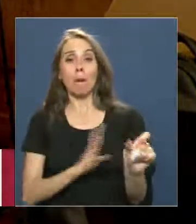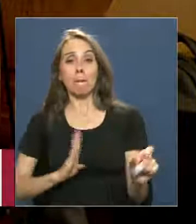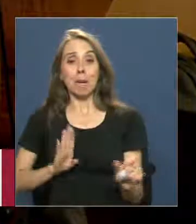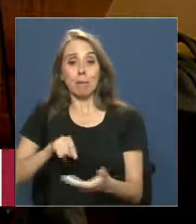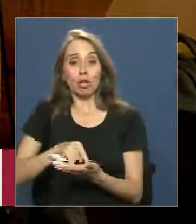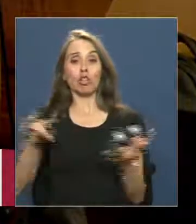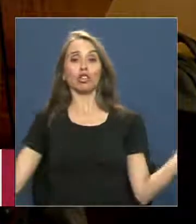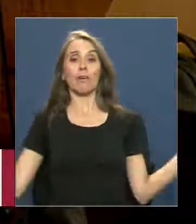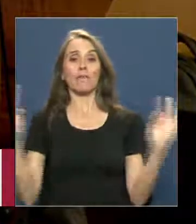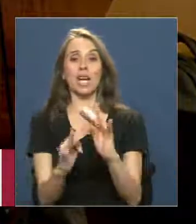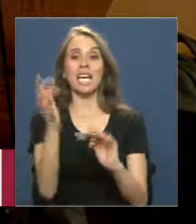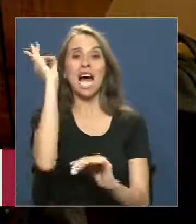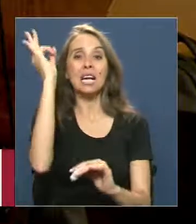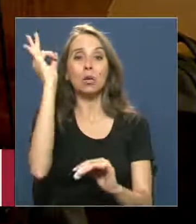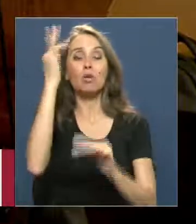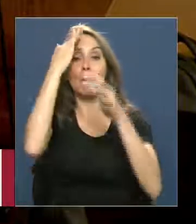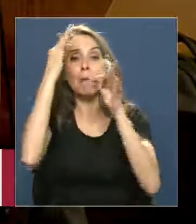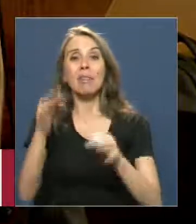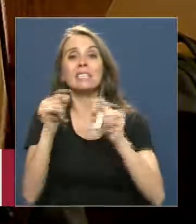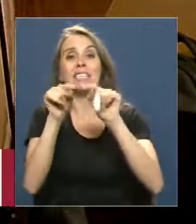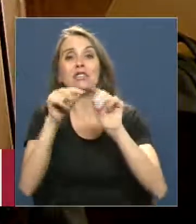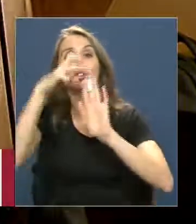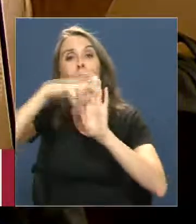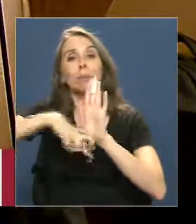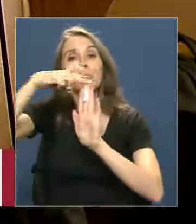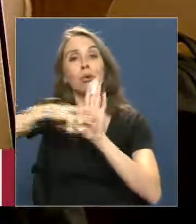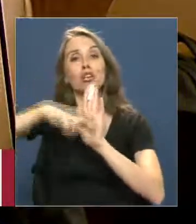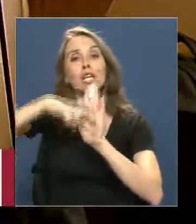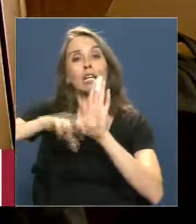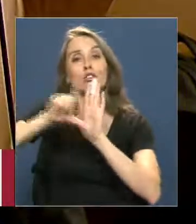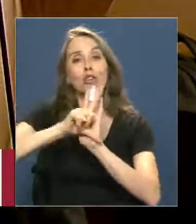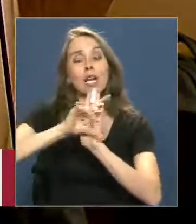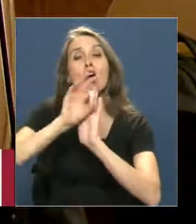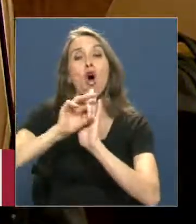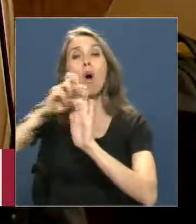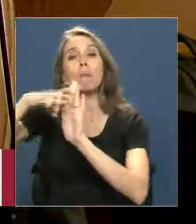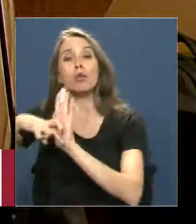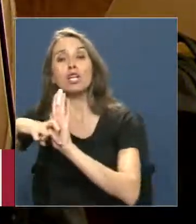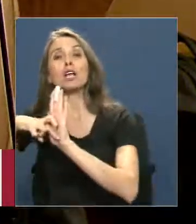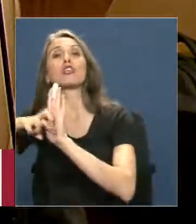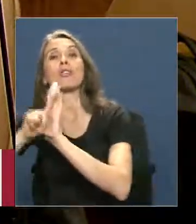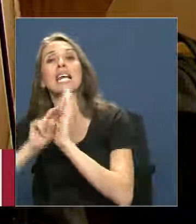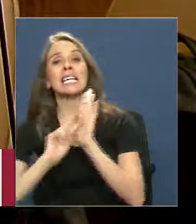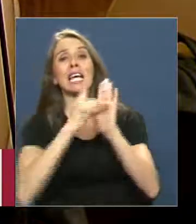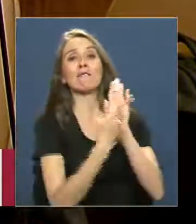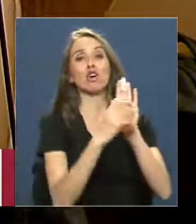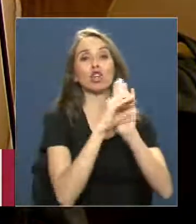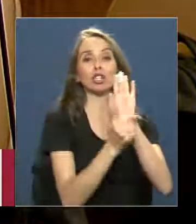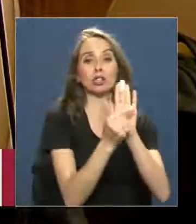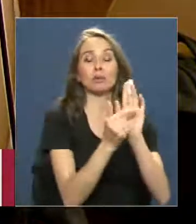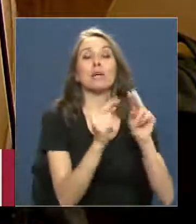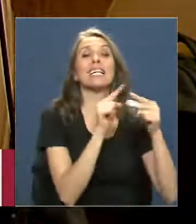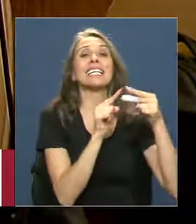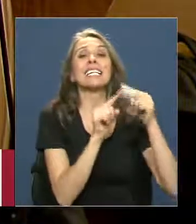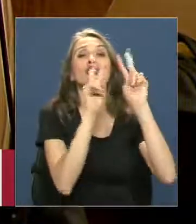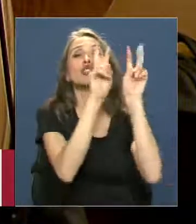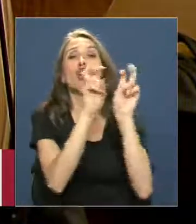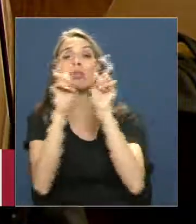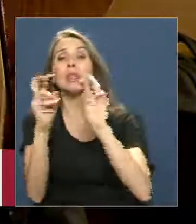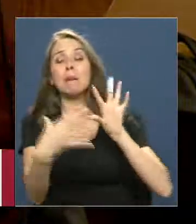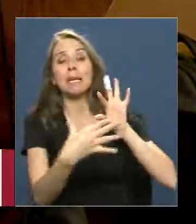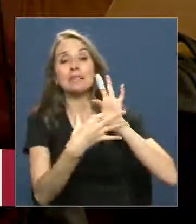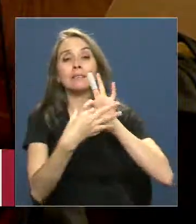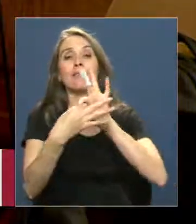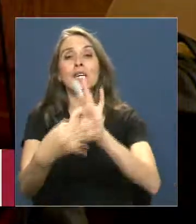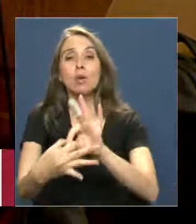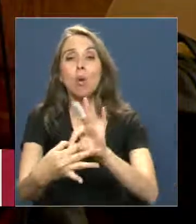resolver solamente aquellos proyectos de ley o de reforma constitucional asociados a las